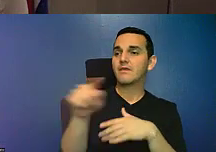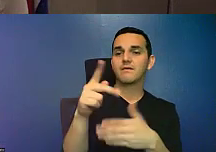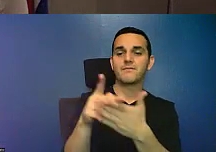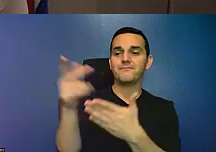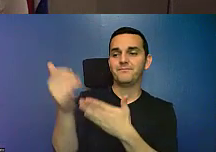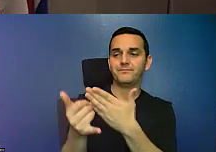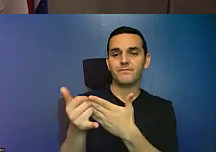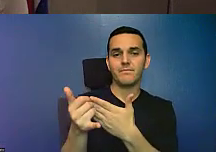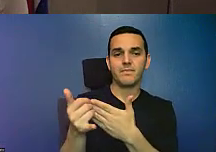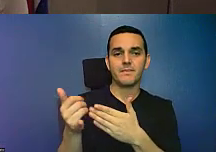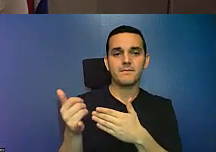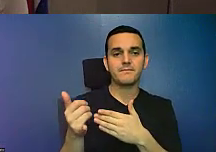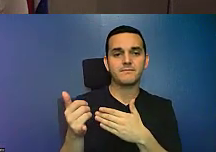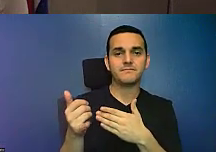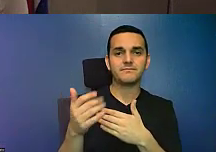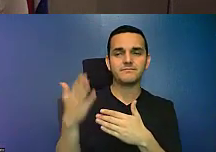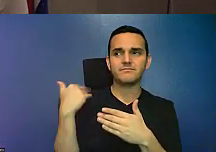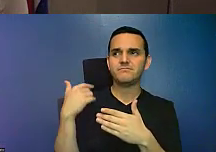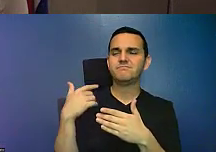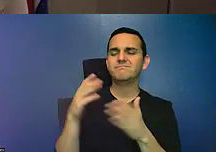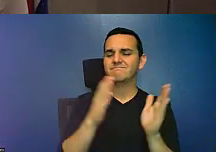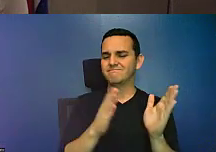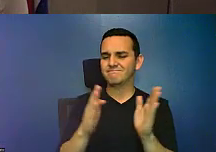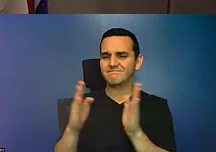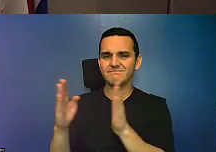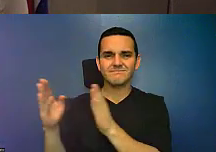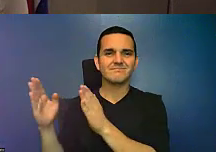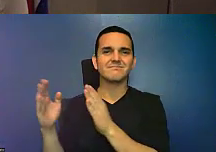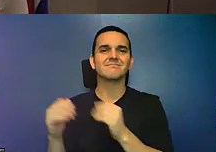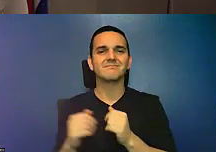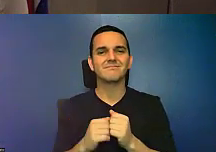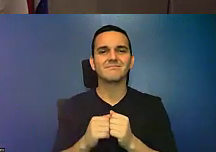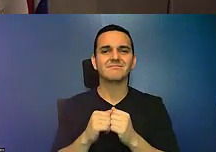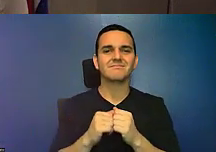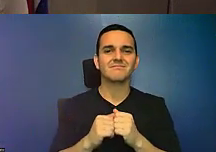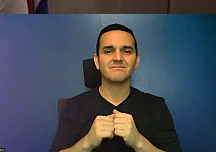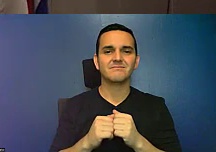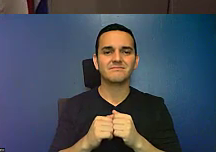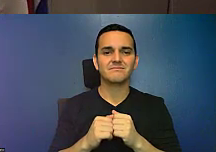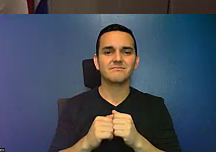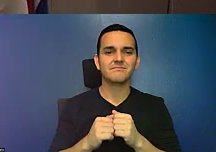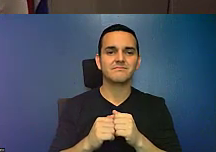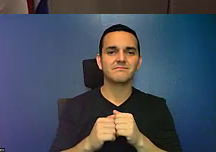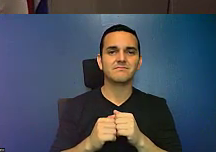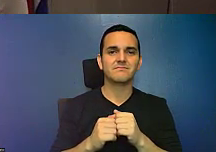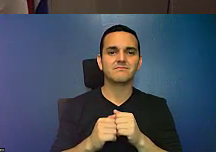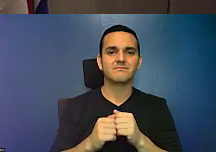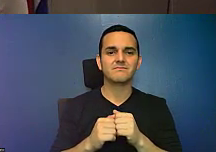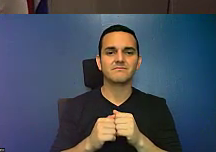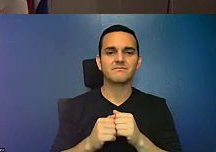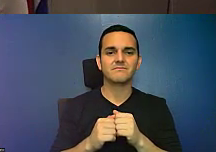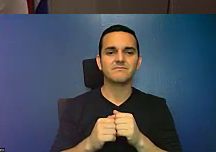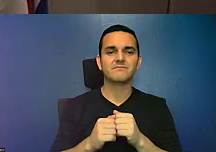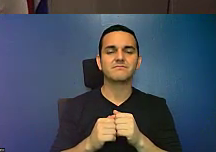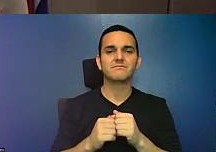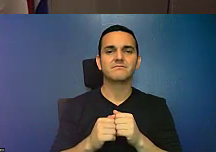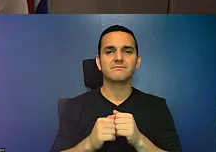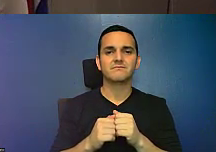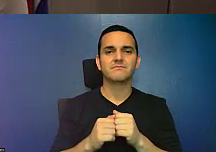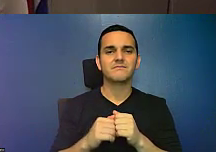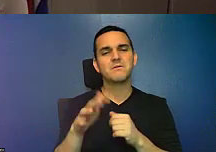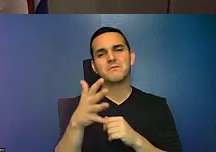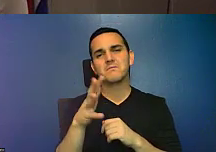que es un seguimiento que se está delineando a lo que son aplicaciones que se han estudiado durante 3 años más o